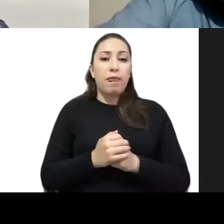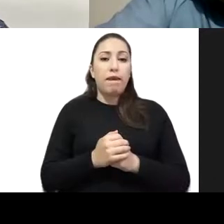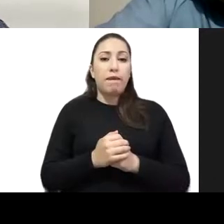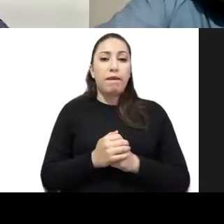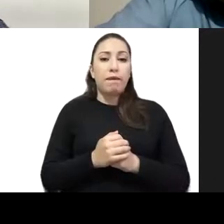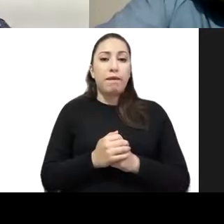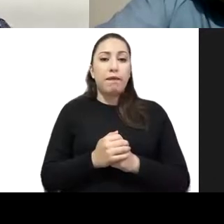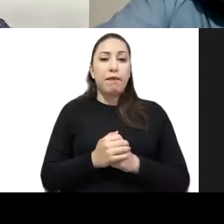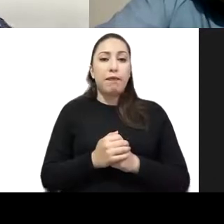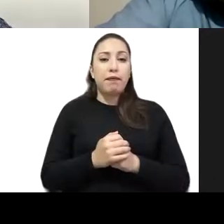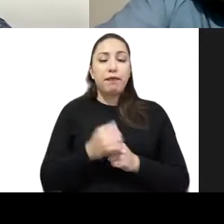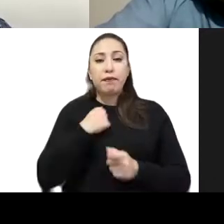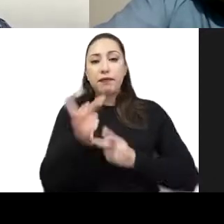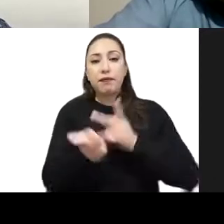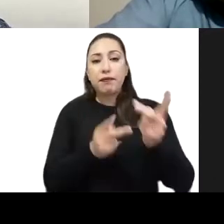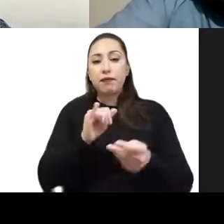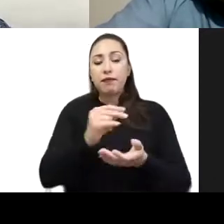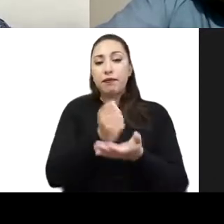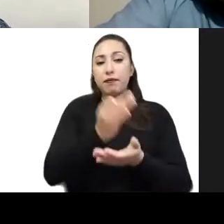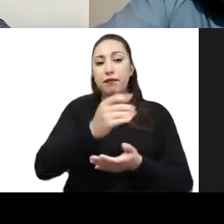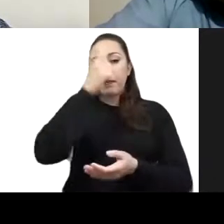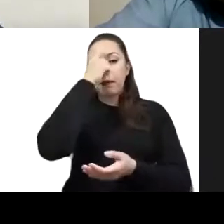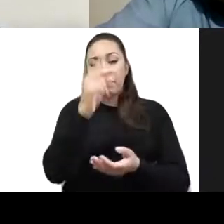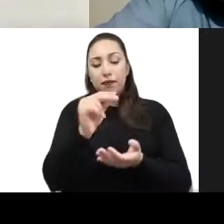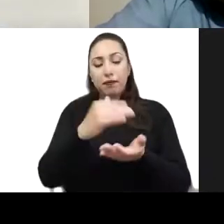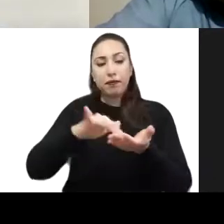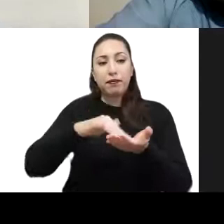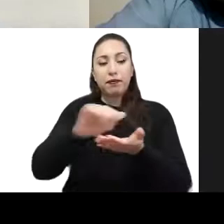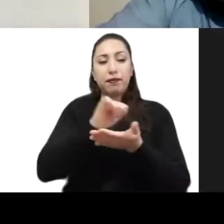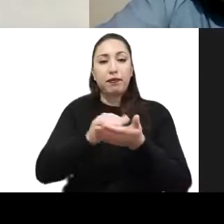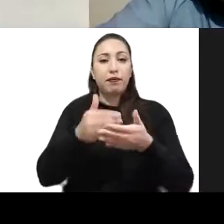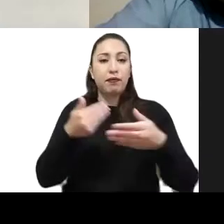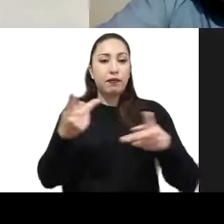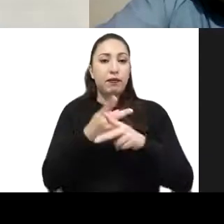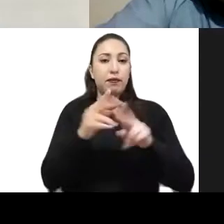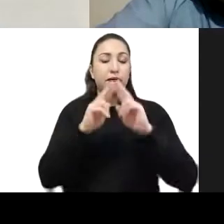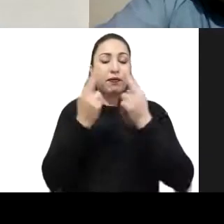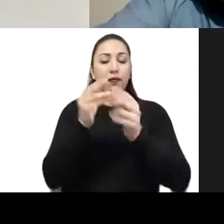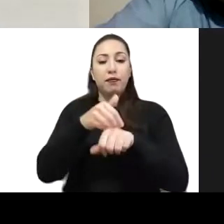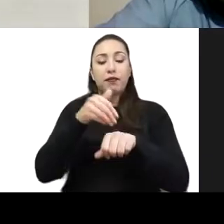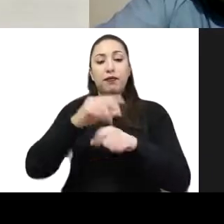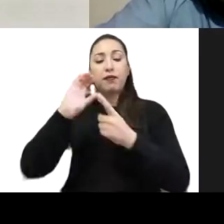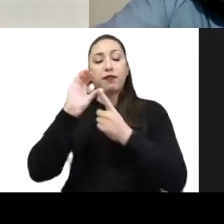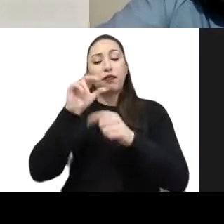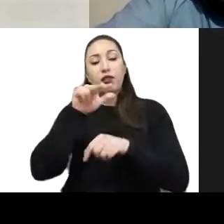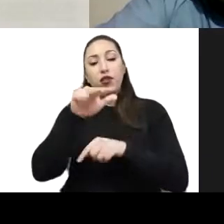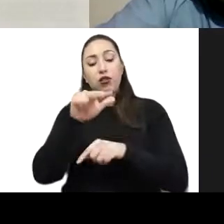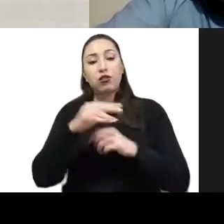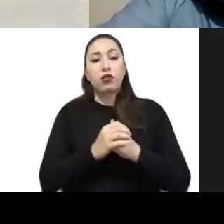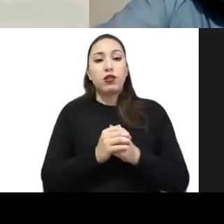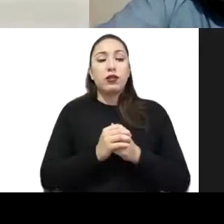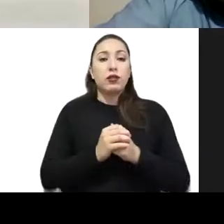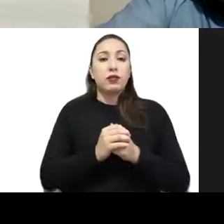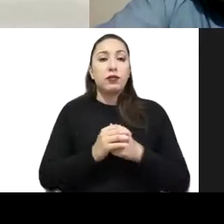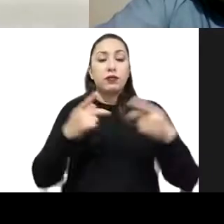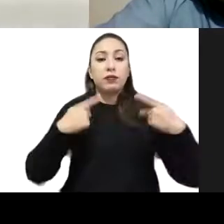votación nominal, se consulta si es de dispensarse la lectura del acta de la 18ª sesión ordinaria en esta comisión. Si alguno de los integrantes estuviera